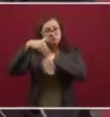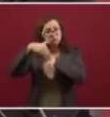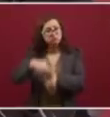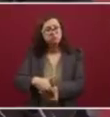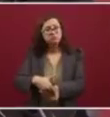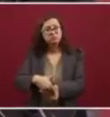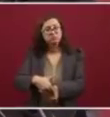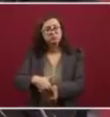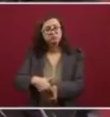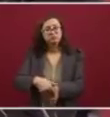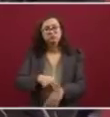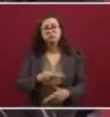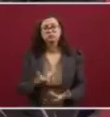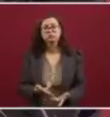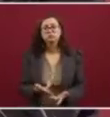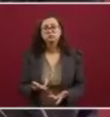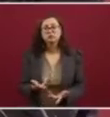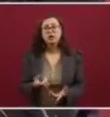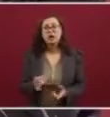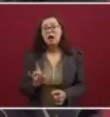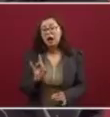general. Solo